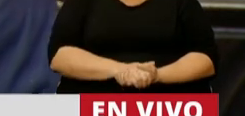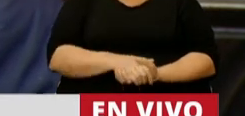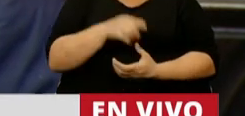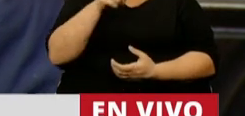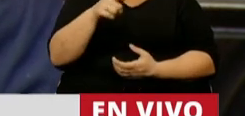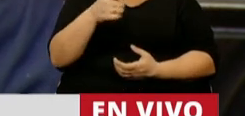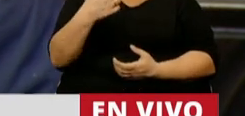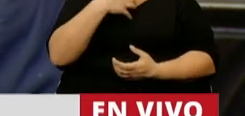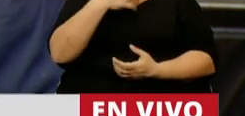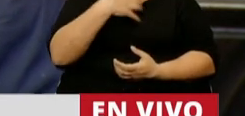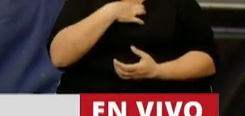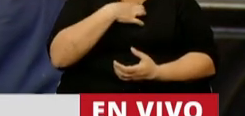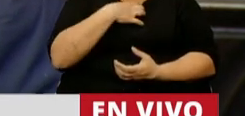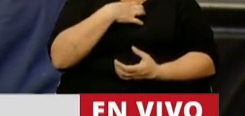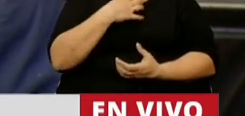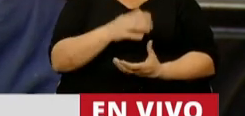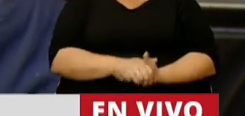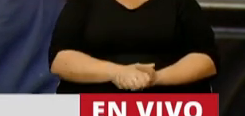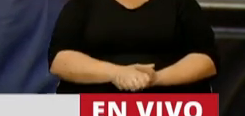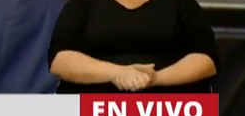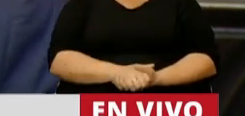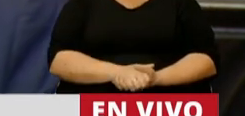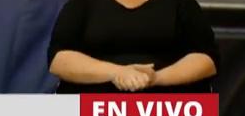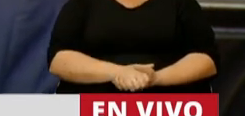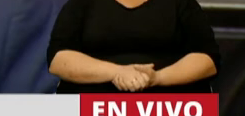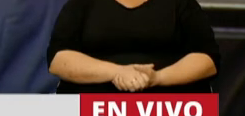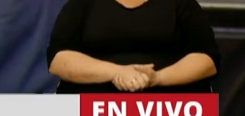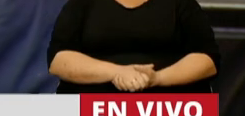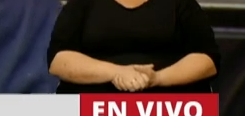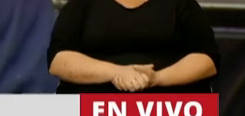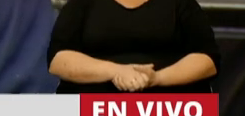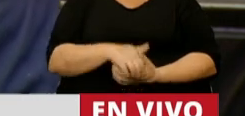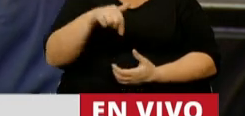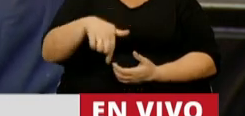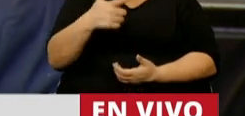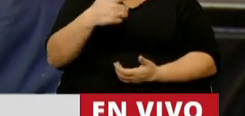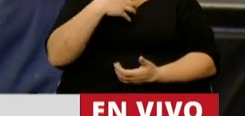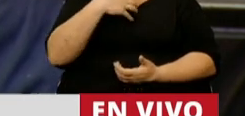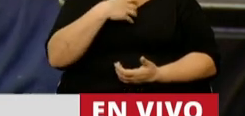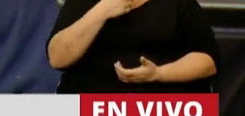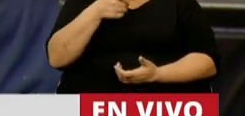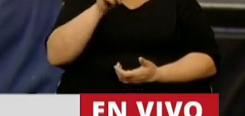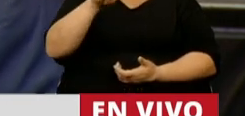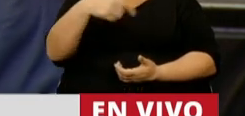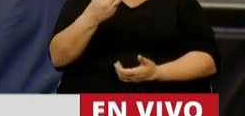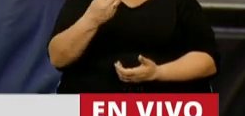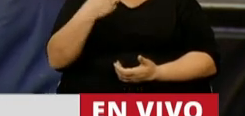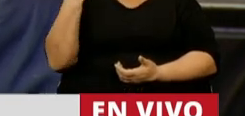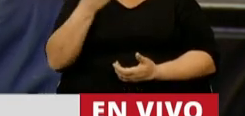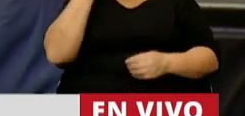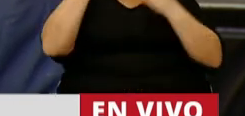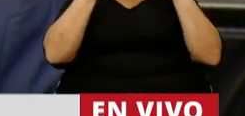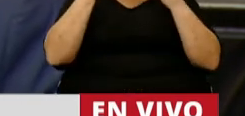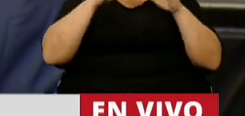esa generación de confianza es la que hoy no tenemos y que genera el